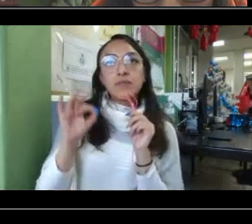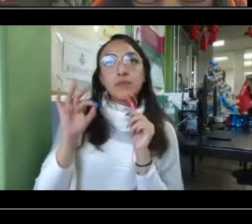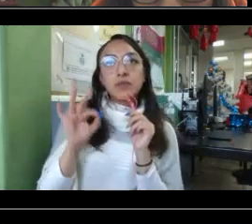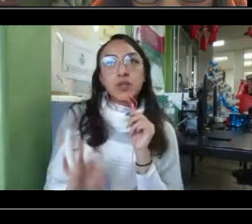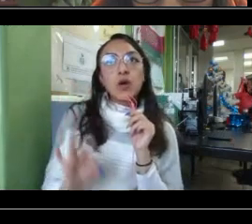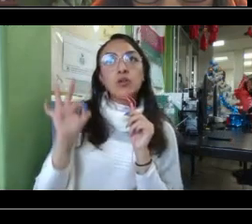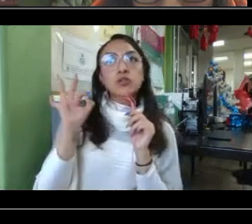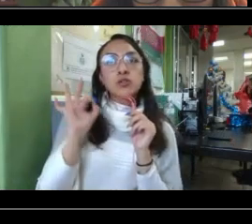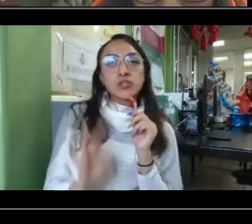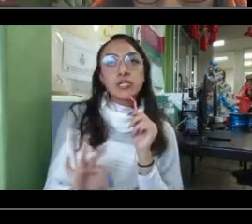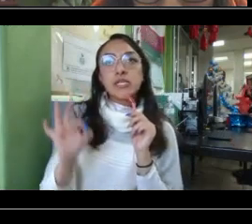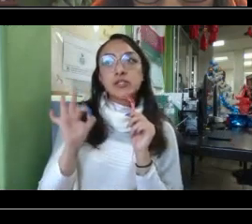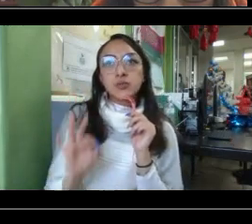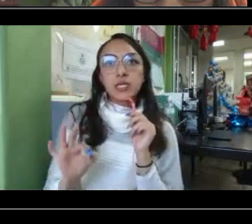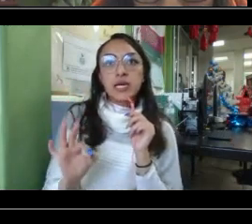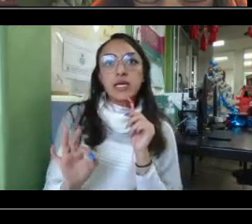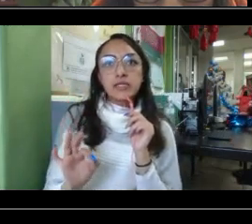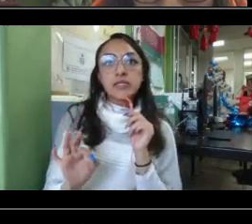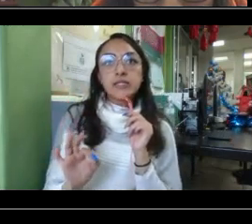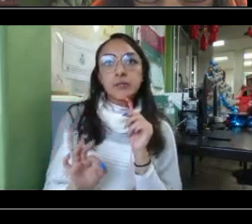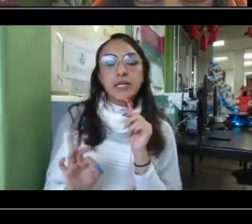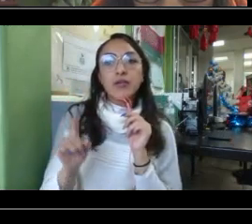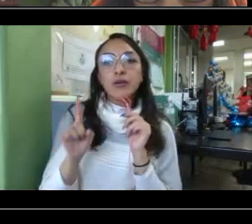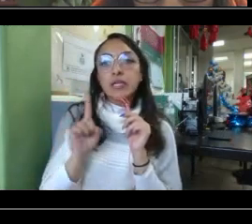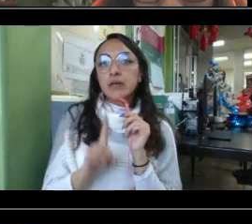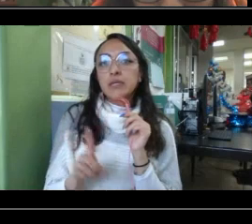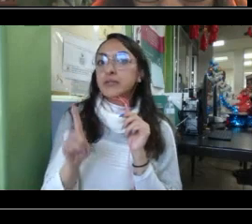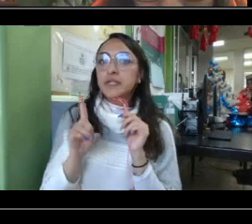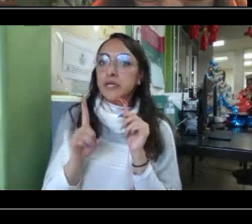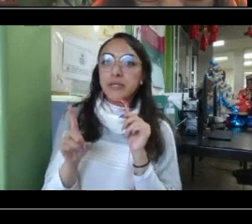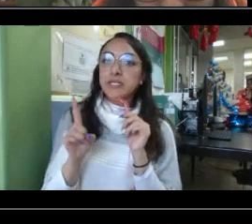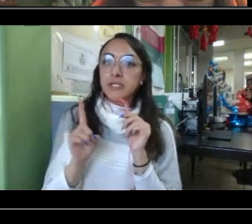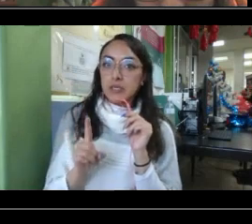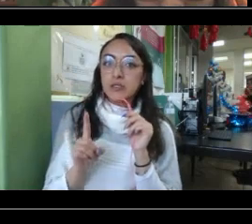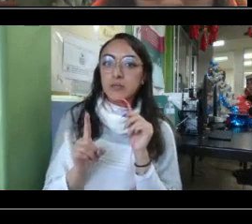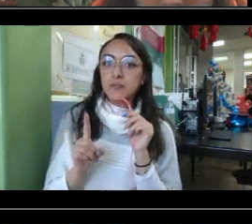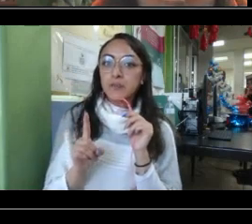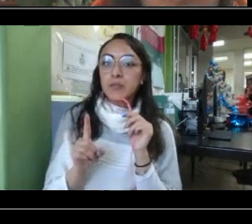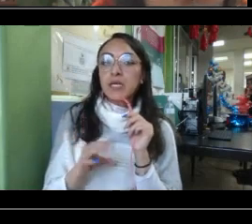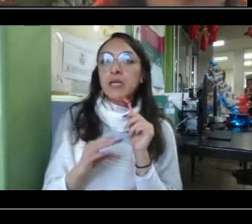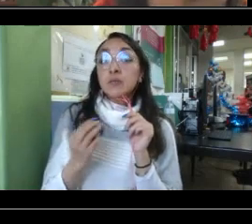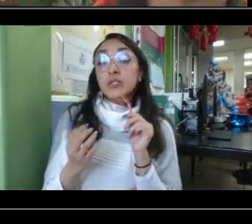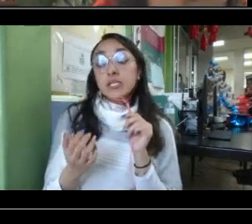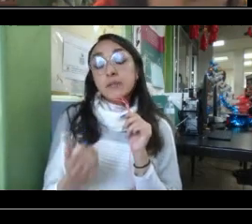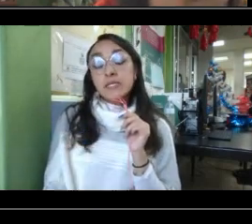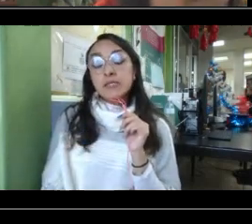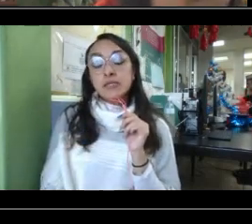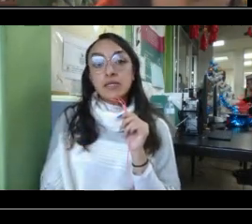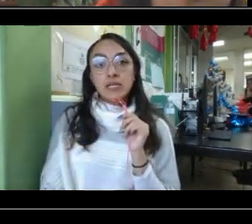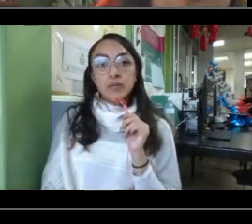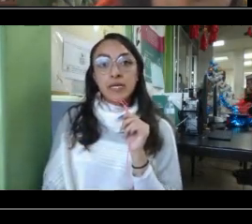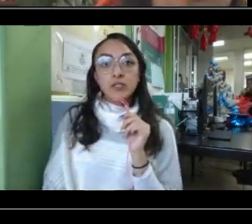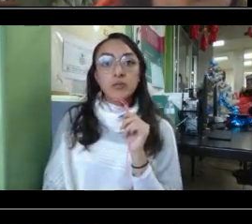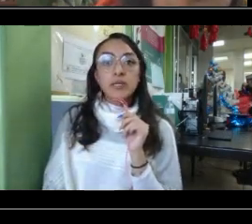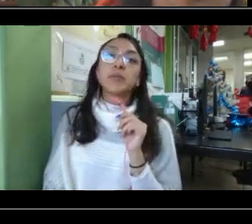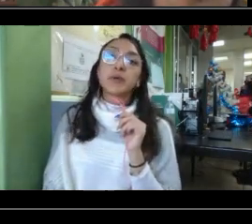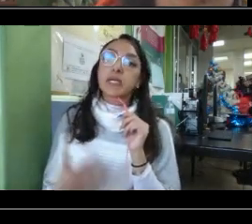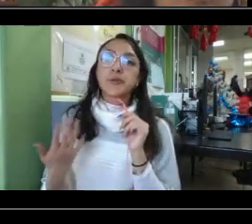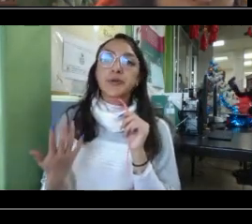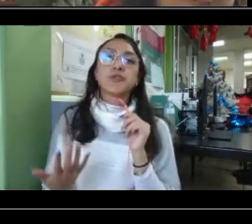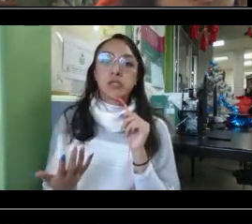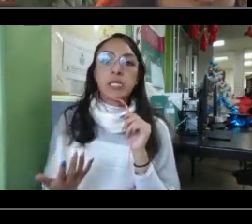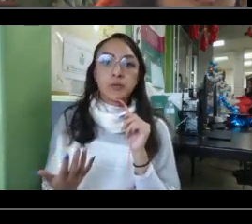sorda todos los días de su vida es discriminado en al menos alguna situación. Muchas veces esa discriminación